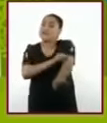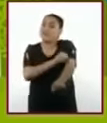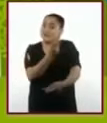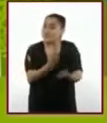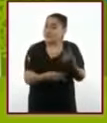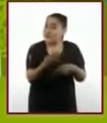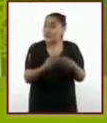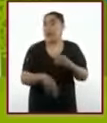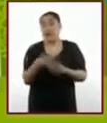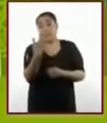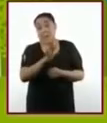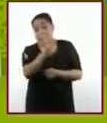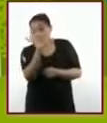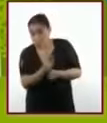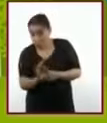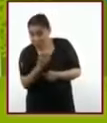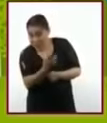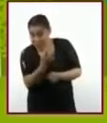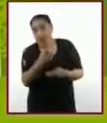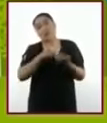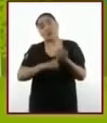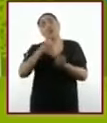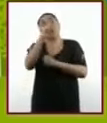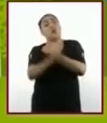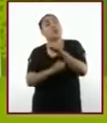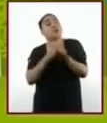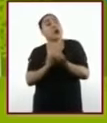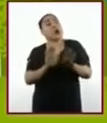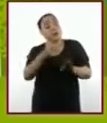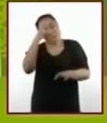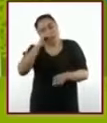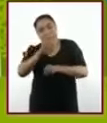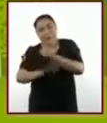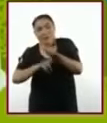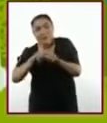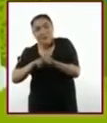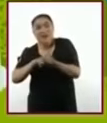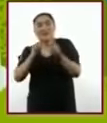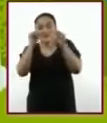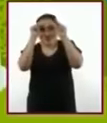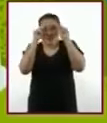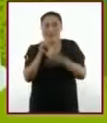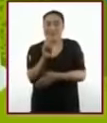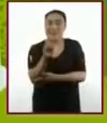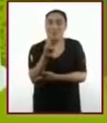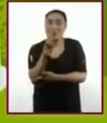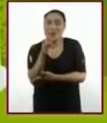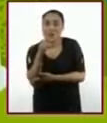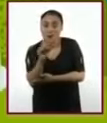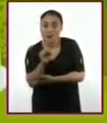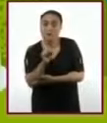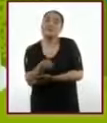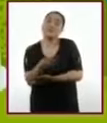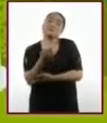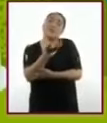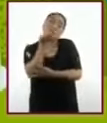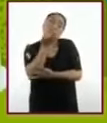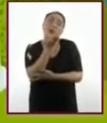el 10% estará disponible durante un año para los teporingos o consumidores primarios, que se alimentan de los